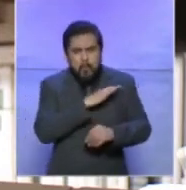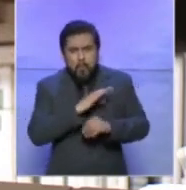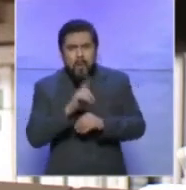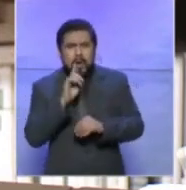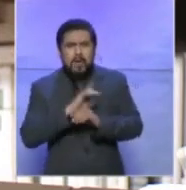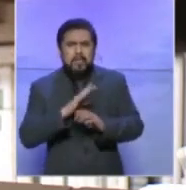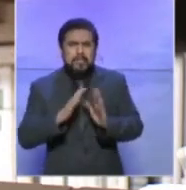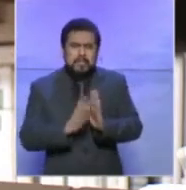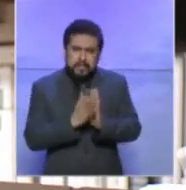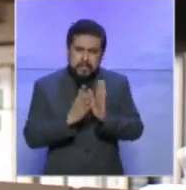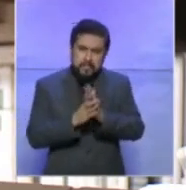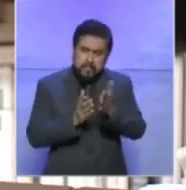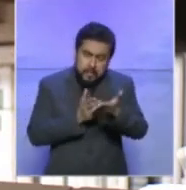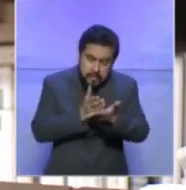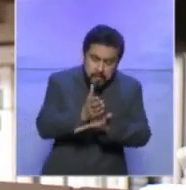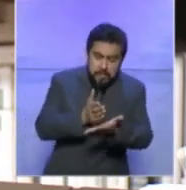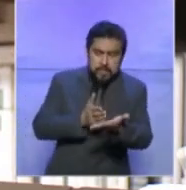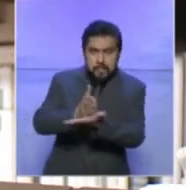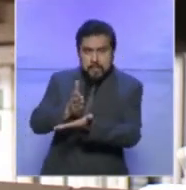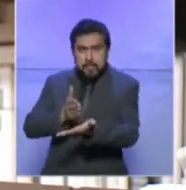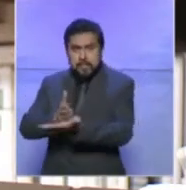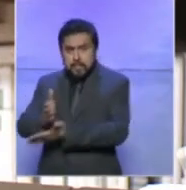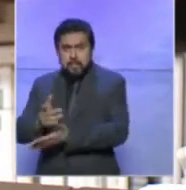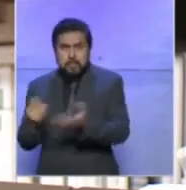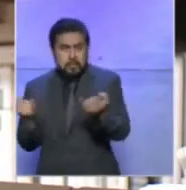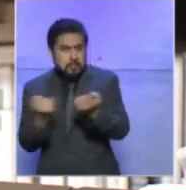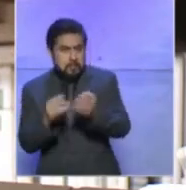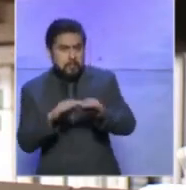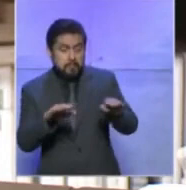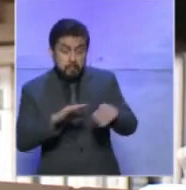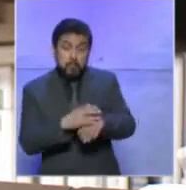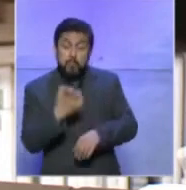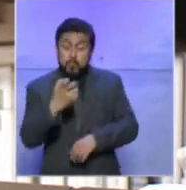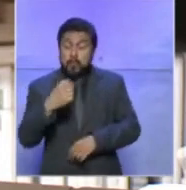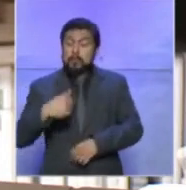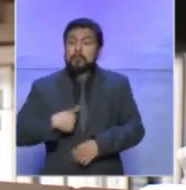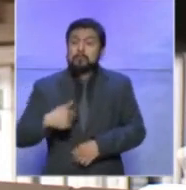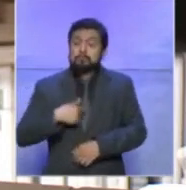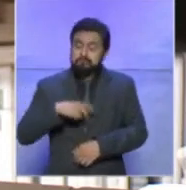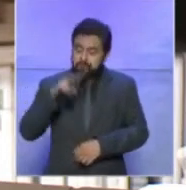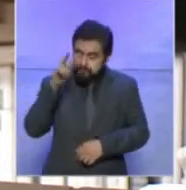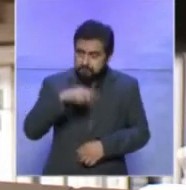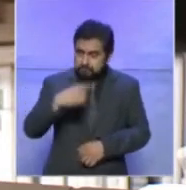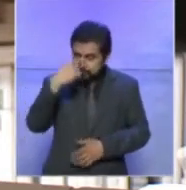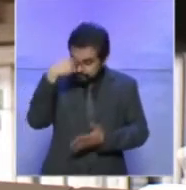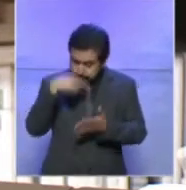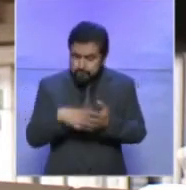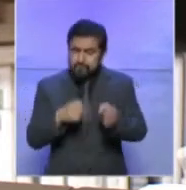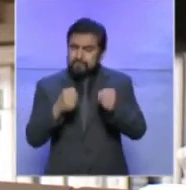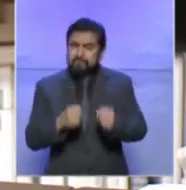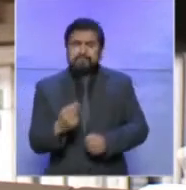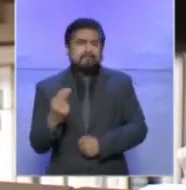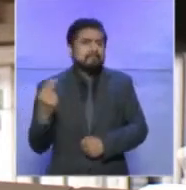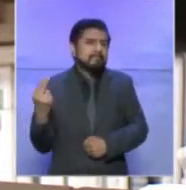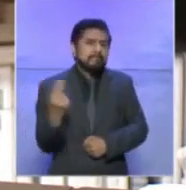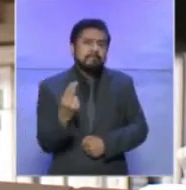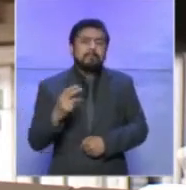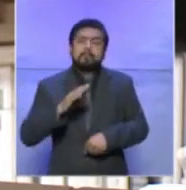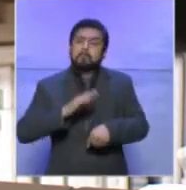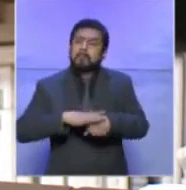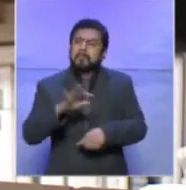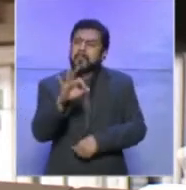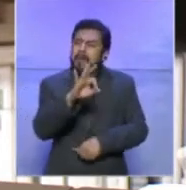en igualdad de circunstancias. En ese sentido, es mi convicción que no solo es razonable, sino necesario, el aumento en la